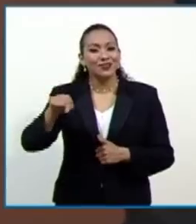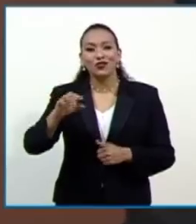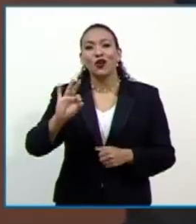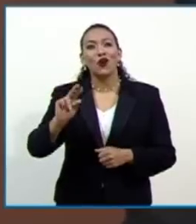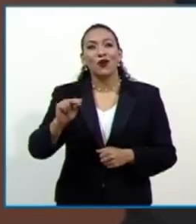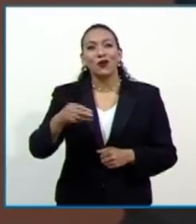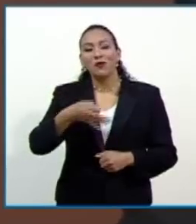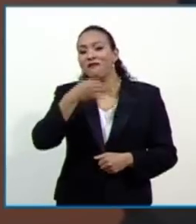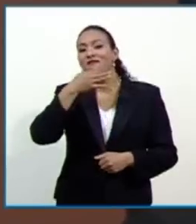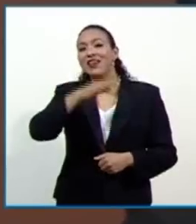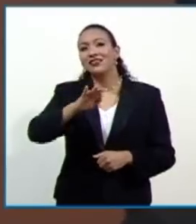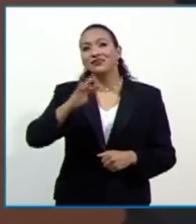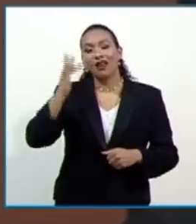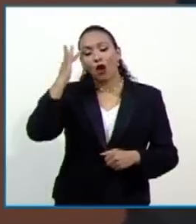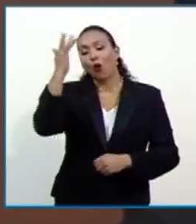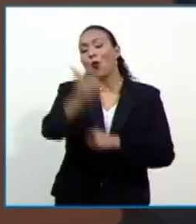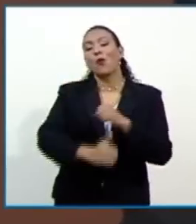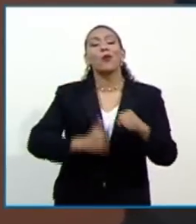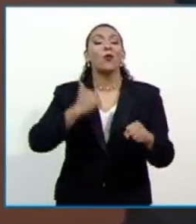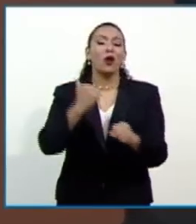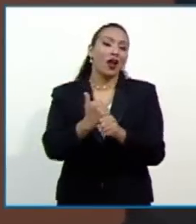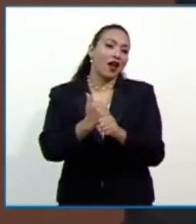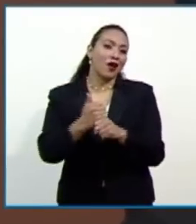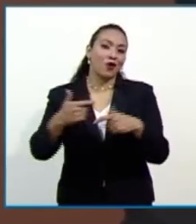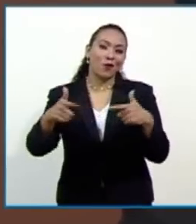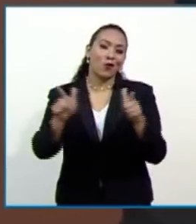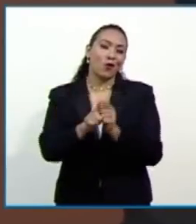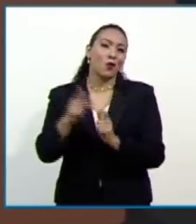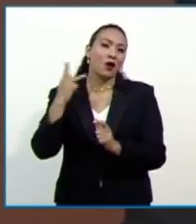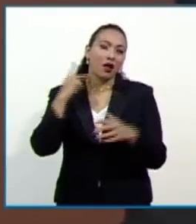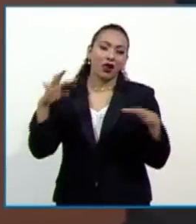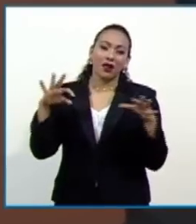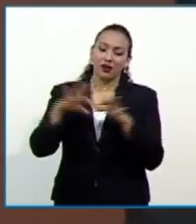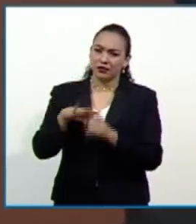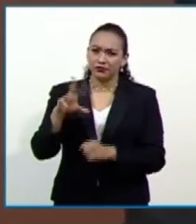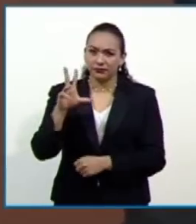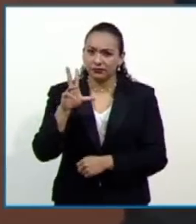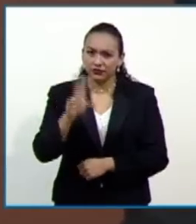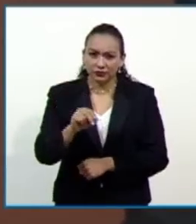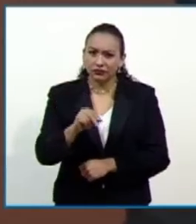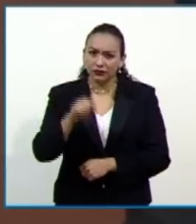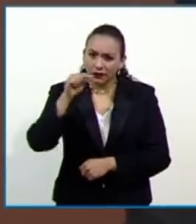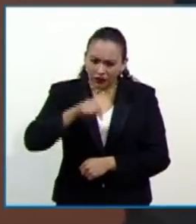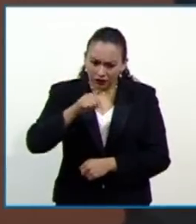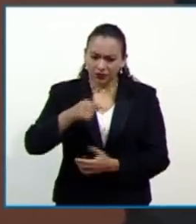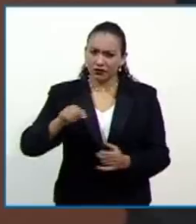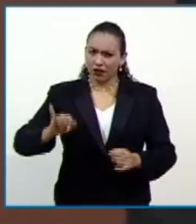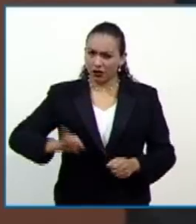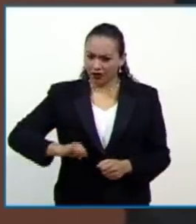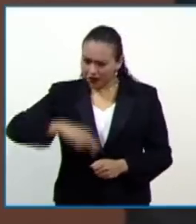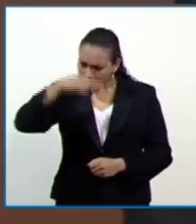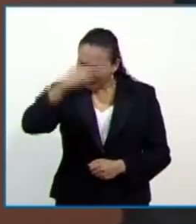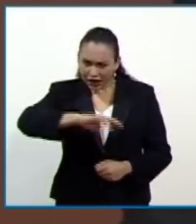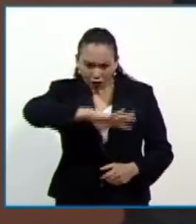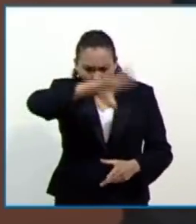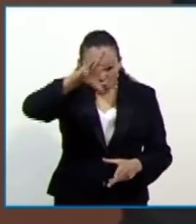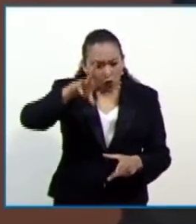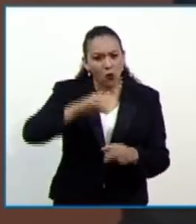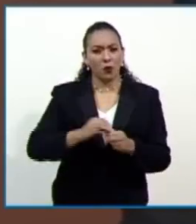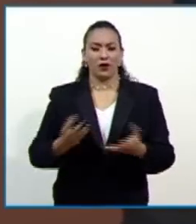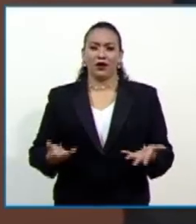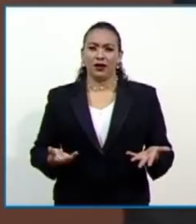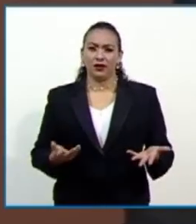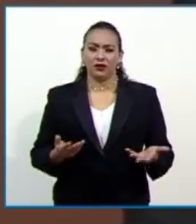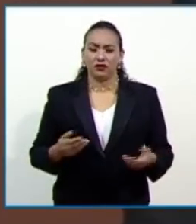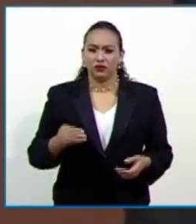es un mitin político de quienes están a su lado y que comparten sus filias y